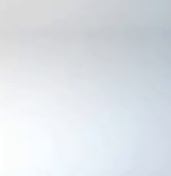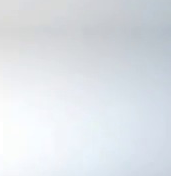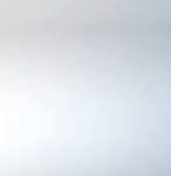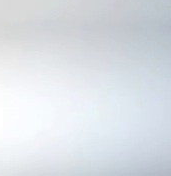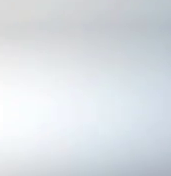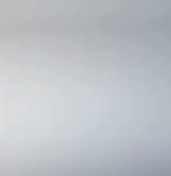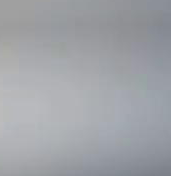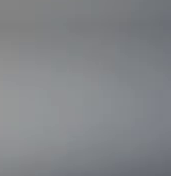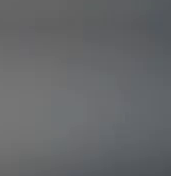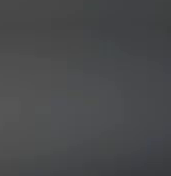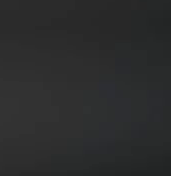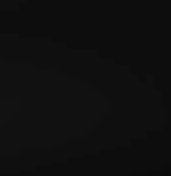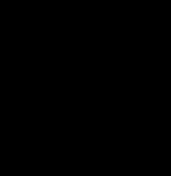¡Gracias! ¡Gracias!